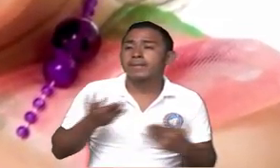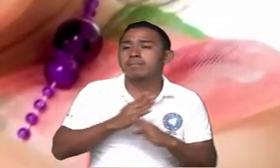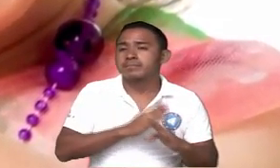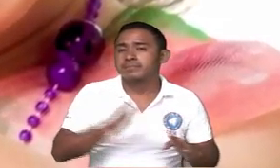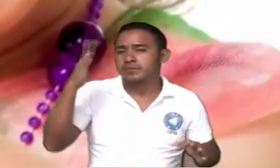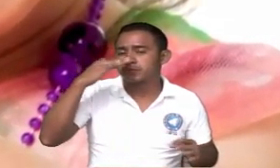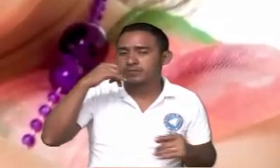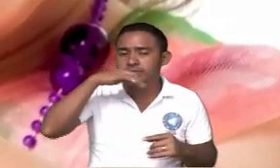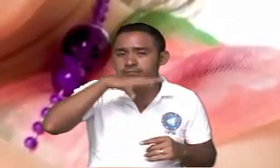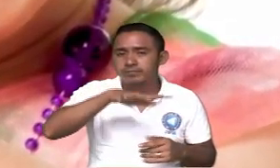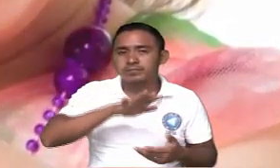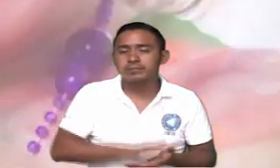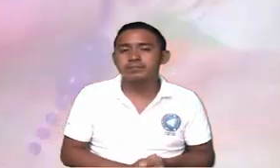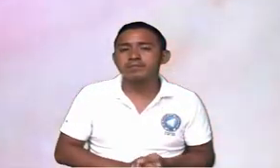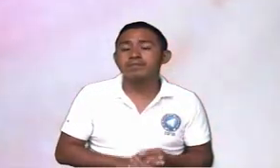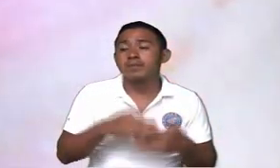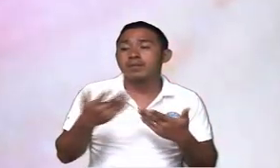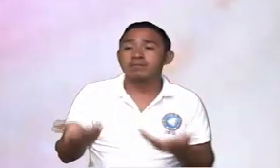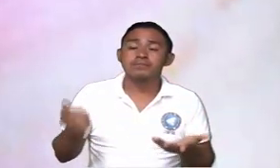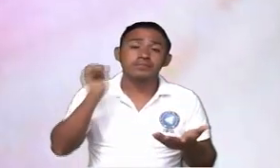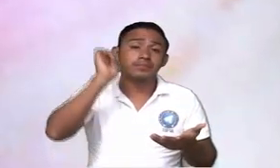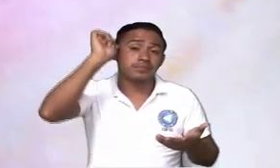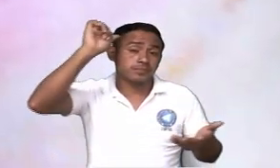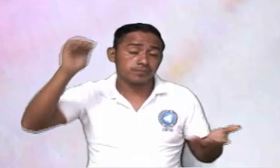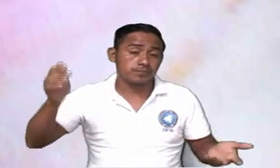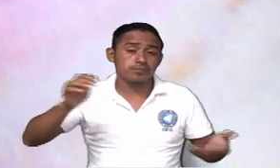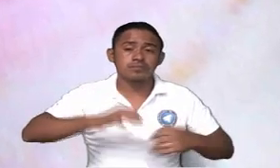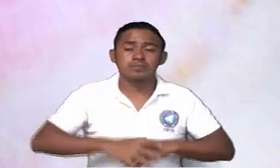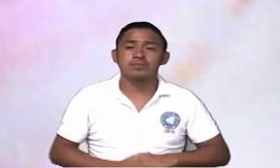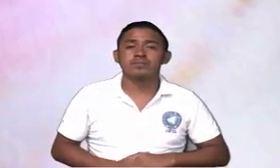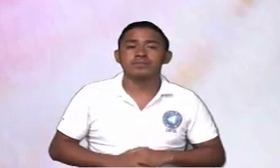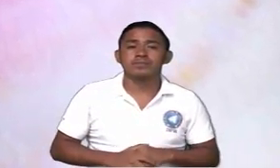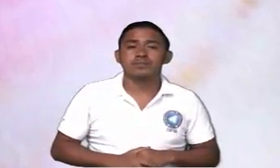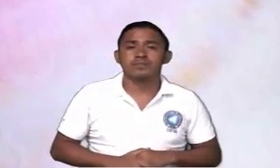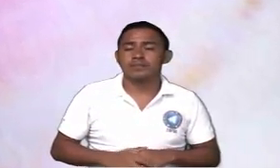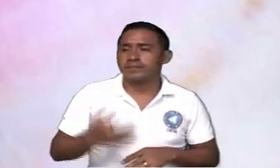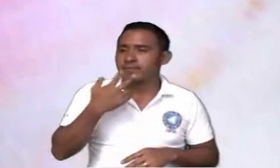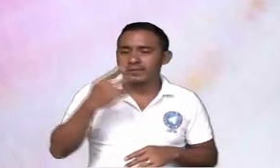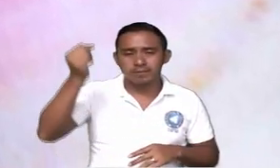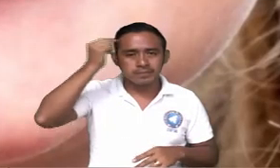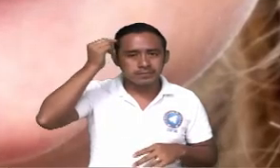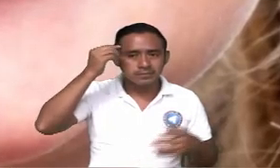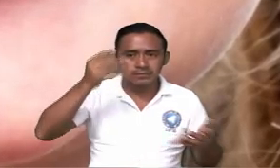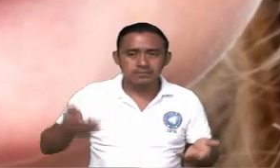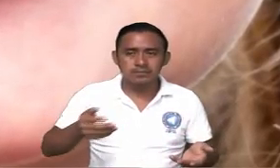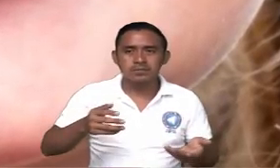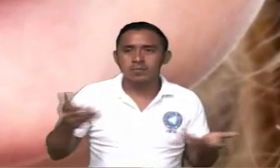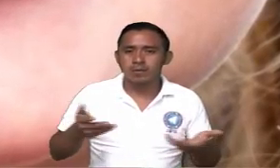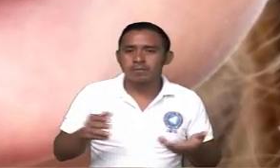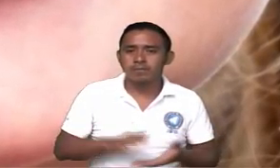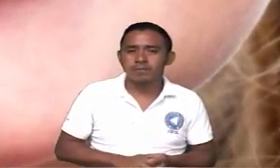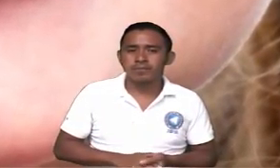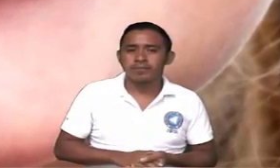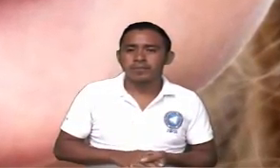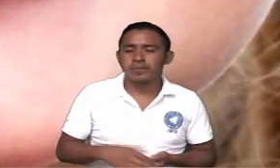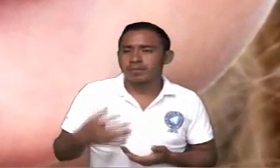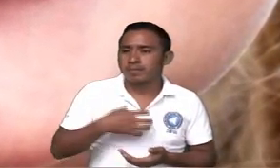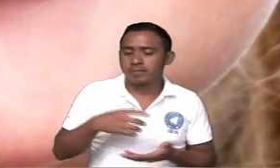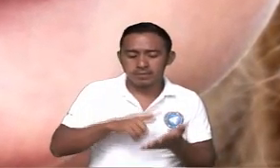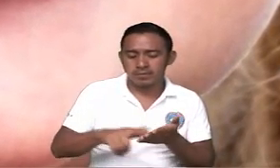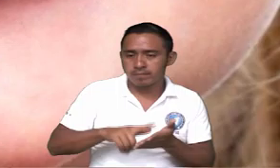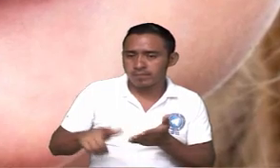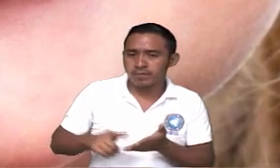mal aliento. Y en el caso de los adultos, que no pensar principalmente en lo que es la limpieza